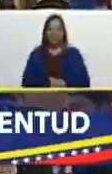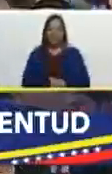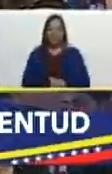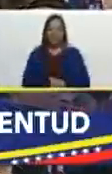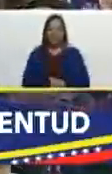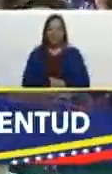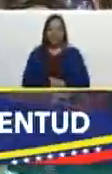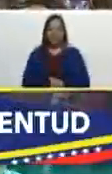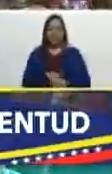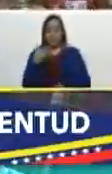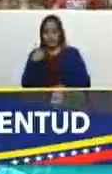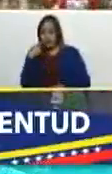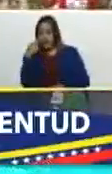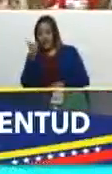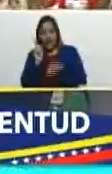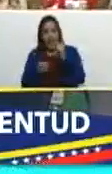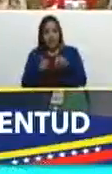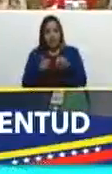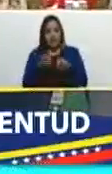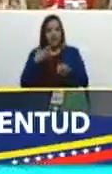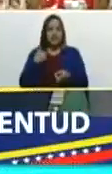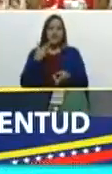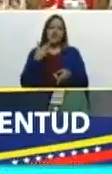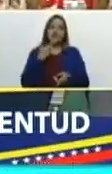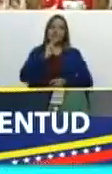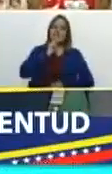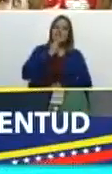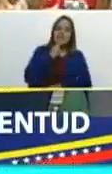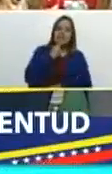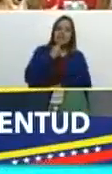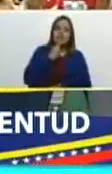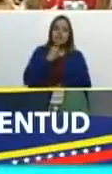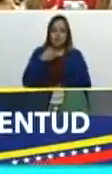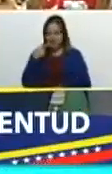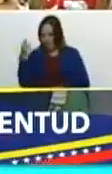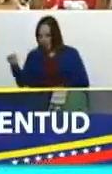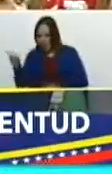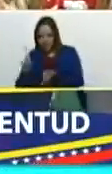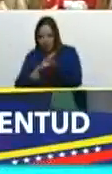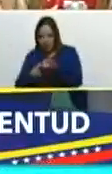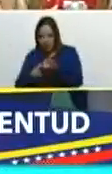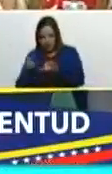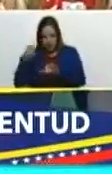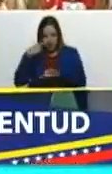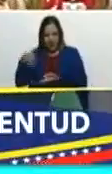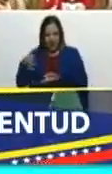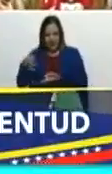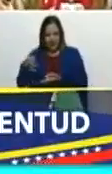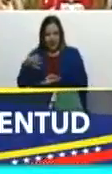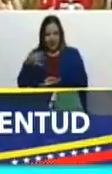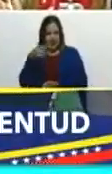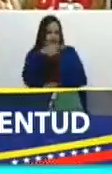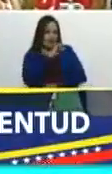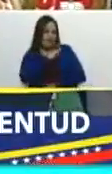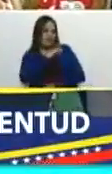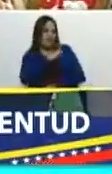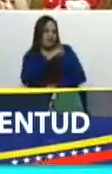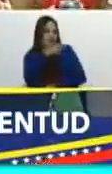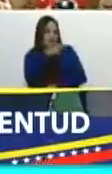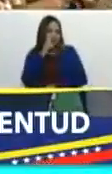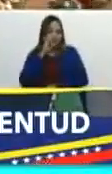Yo les voy a contar algo que nunca he contado en público. Lo cuento, Silvia, ¿verdad? Silvia se asusta cuando yo digo esto.